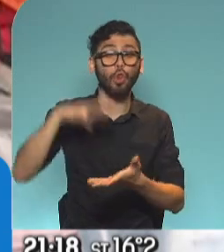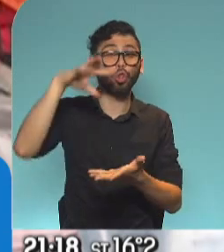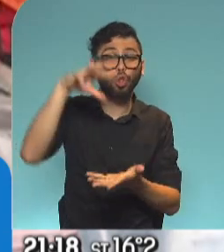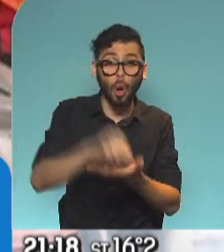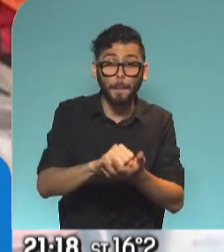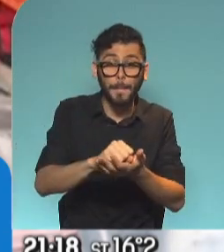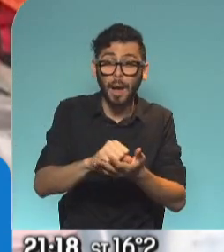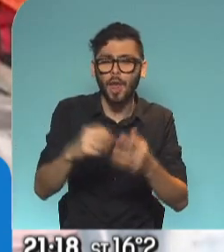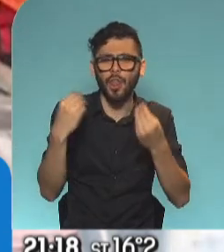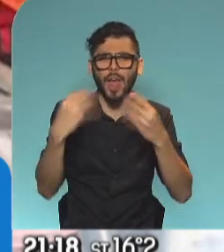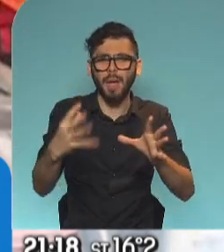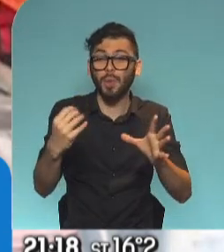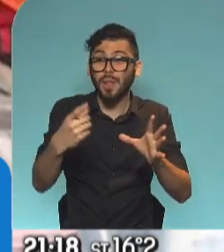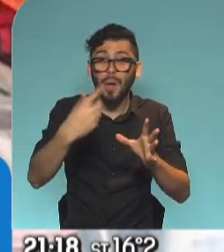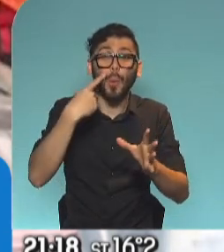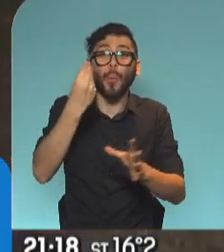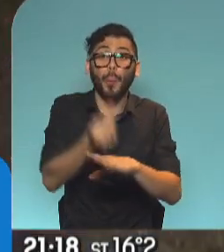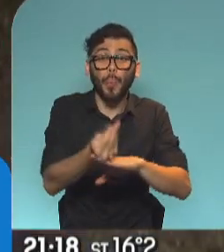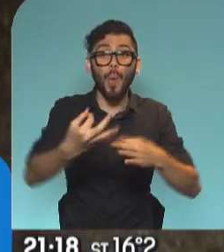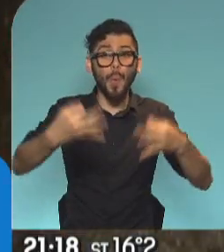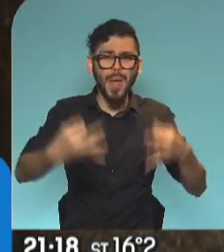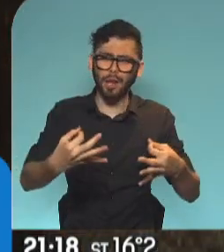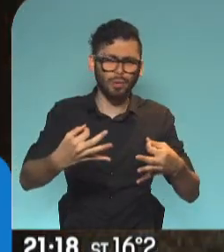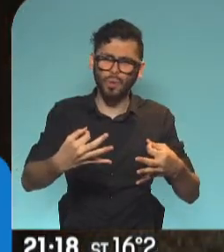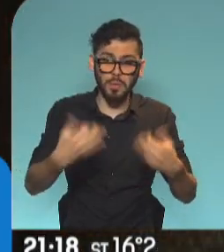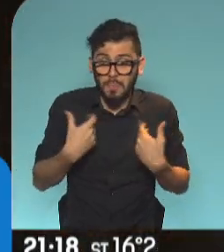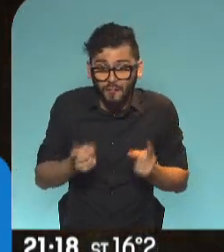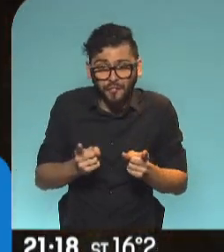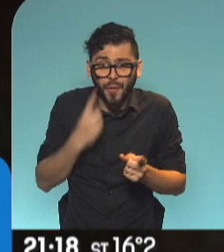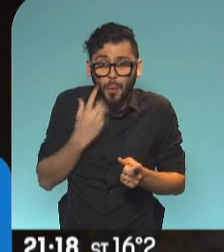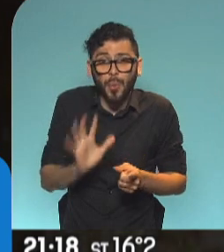no es digno vivir como vivíamos, como seguimos viviendo.